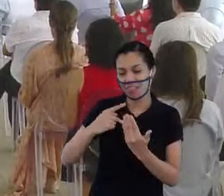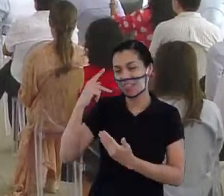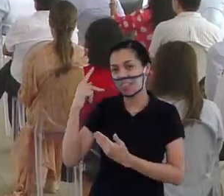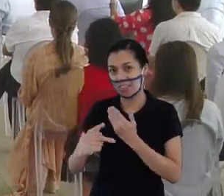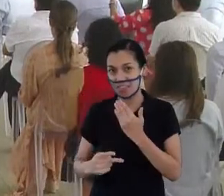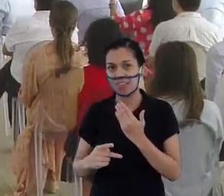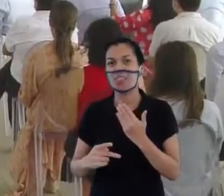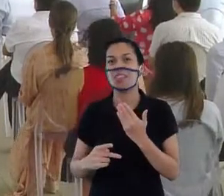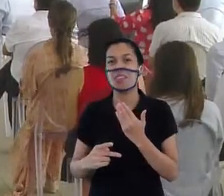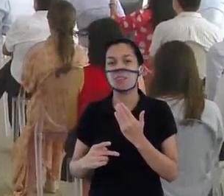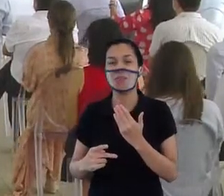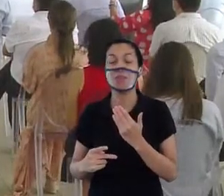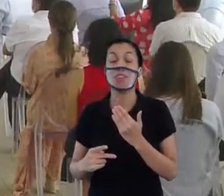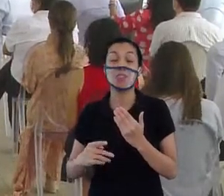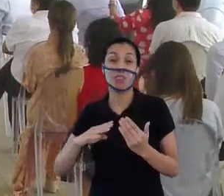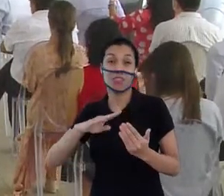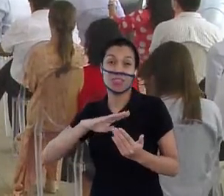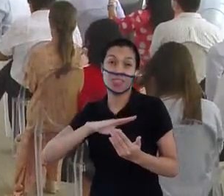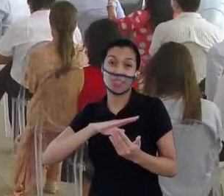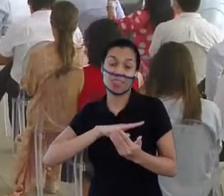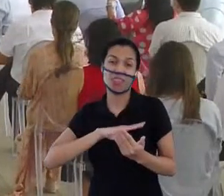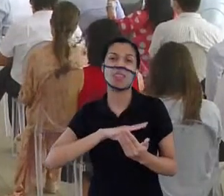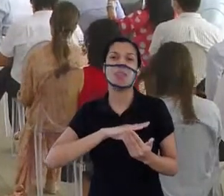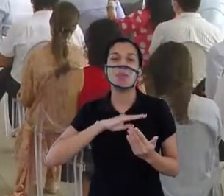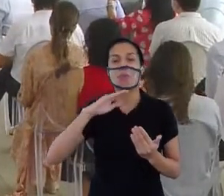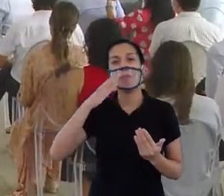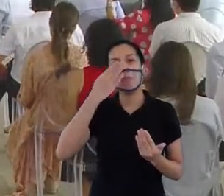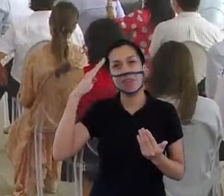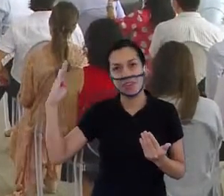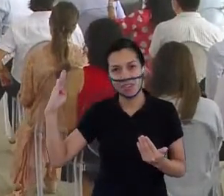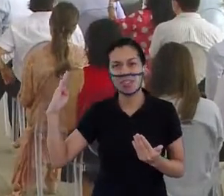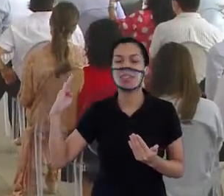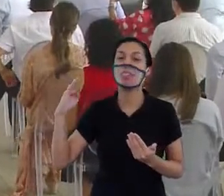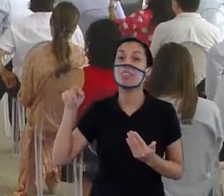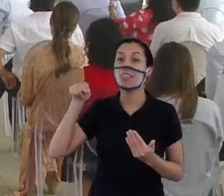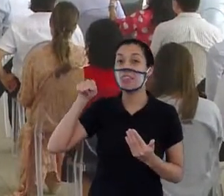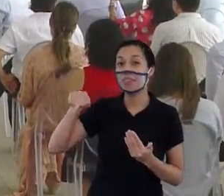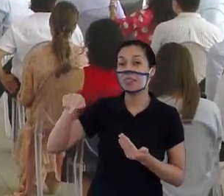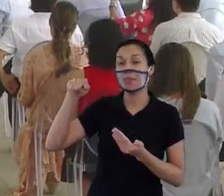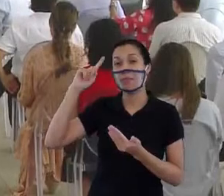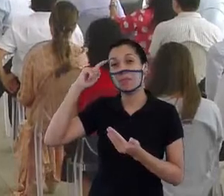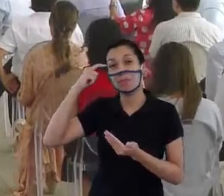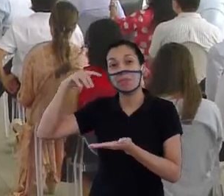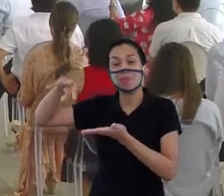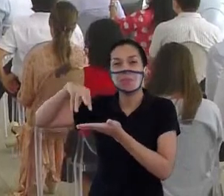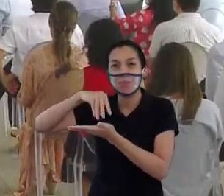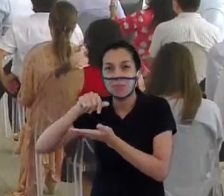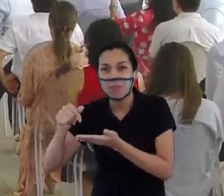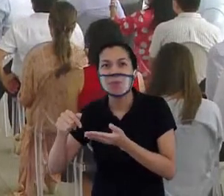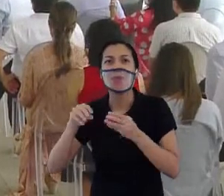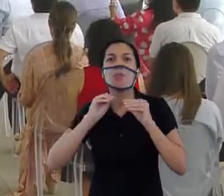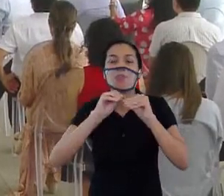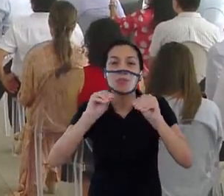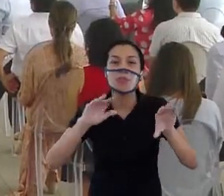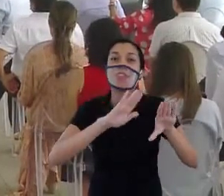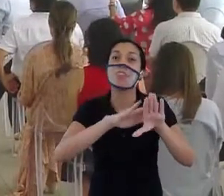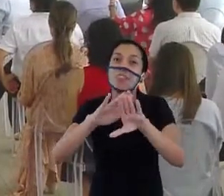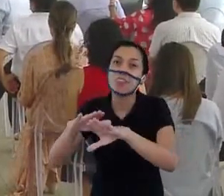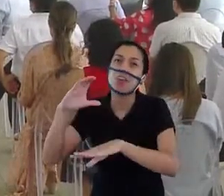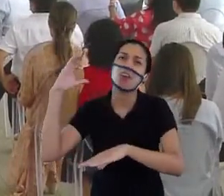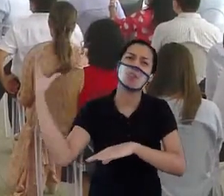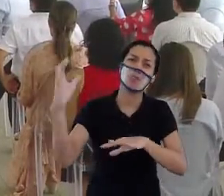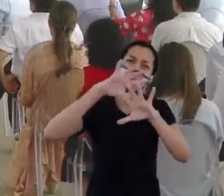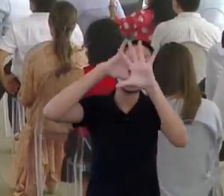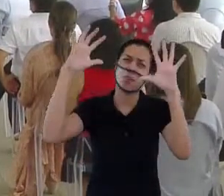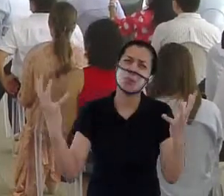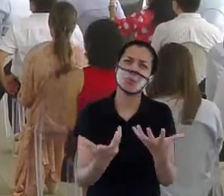y está departamento, contándole a los barranquilleros, contándole a los atlanticenses, contándole a los empresarios, contándole a Colombia y al